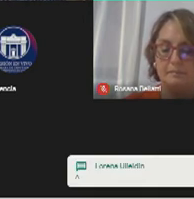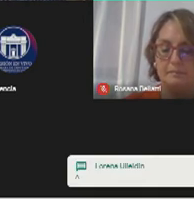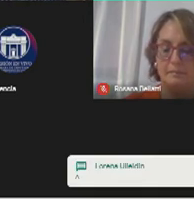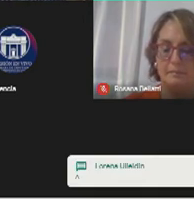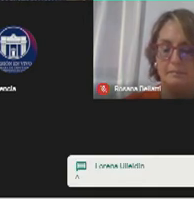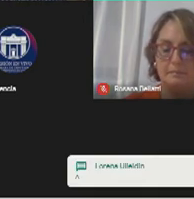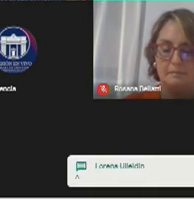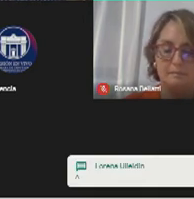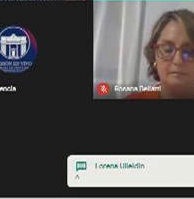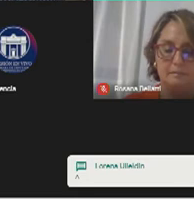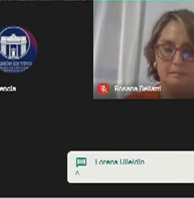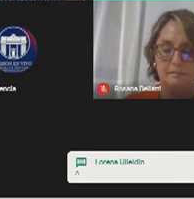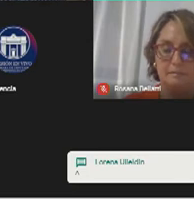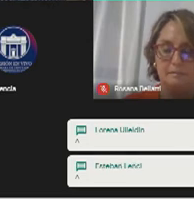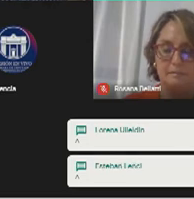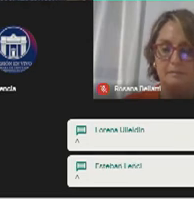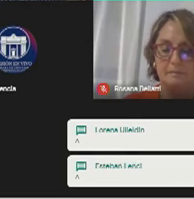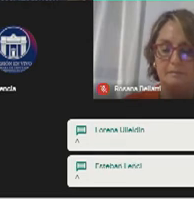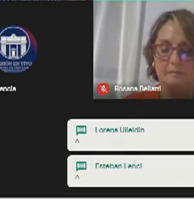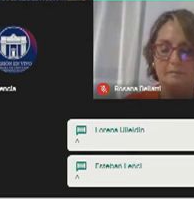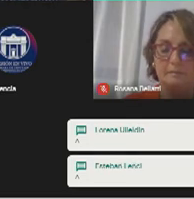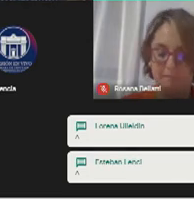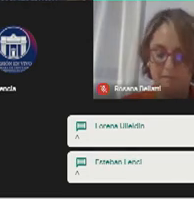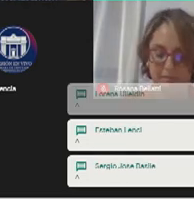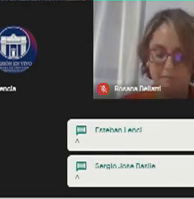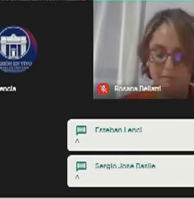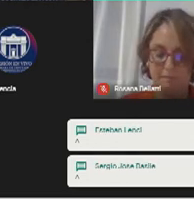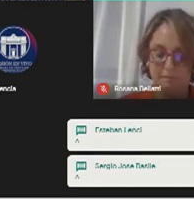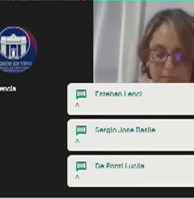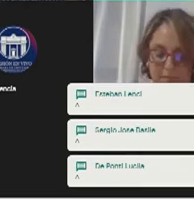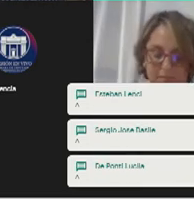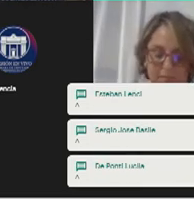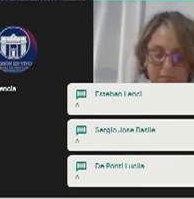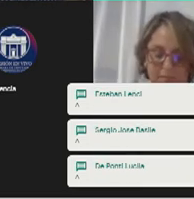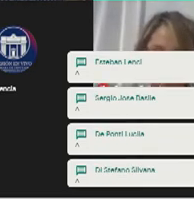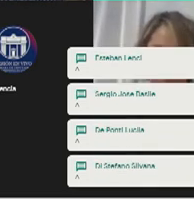de comunicación y declaración del orden del día